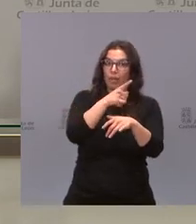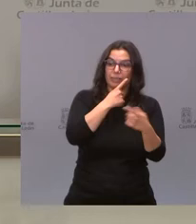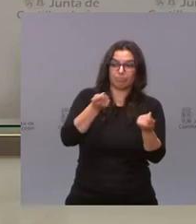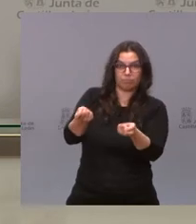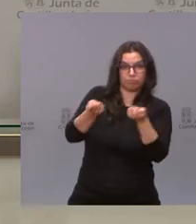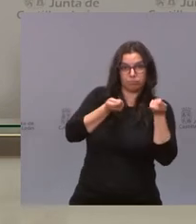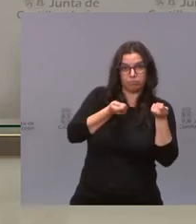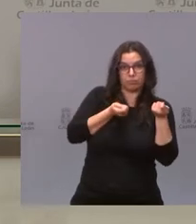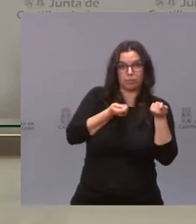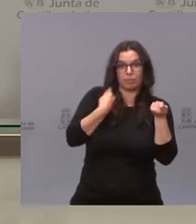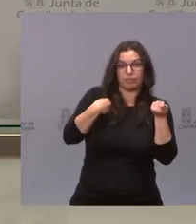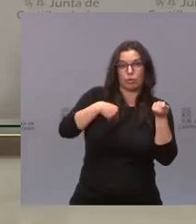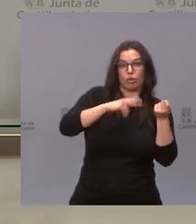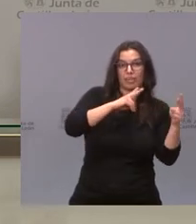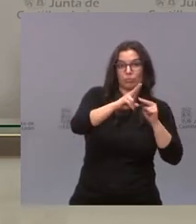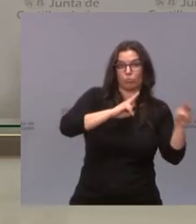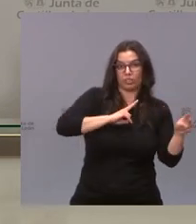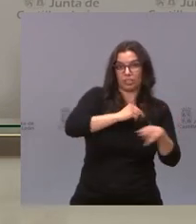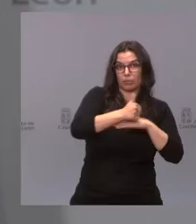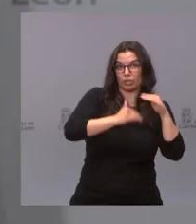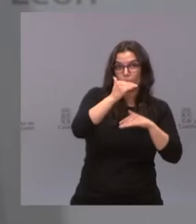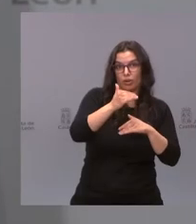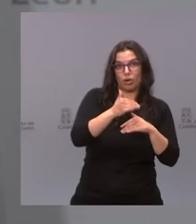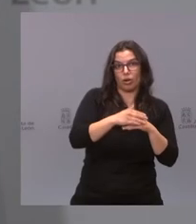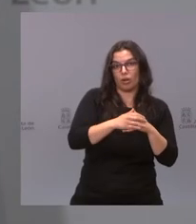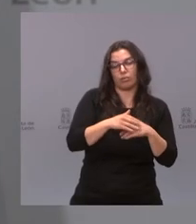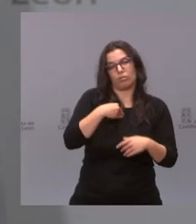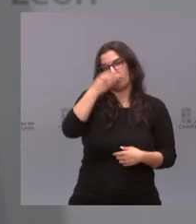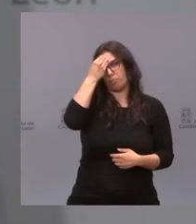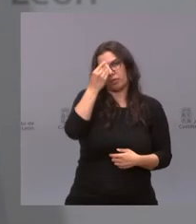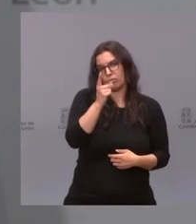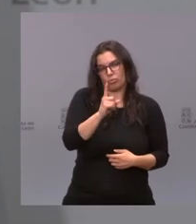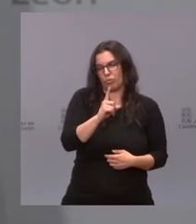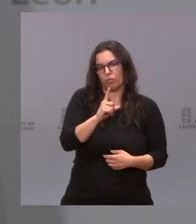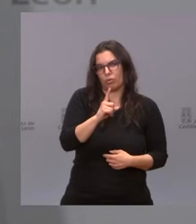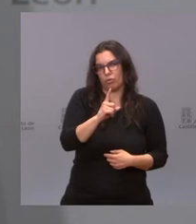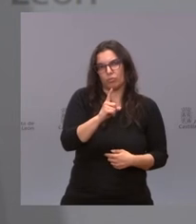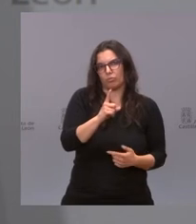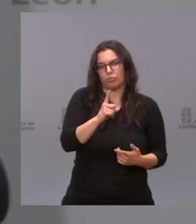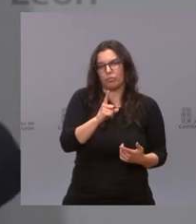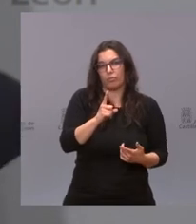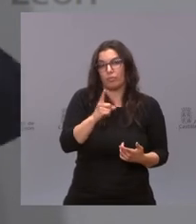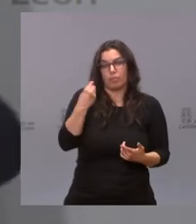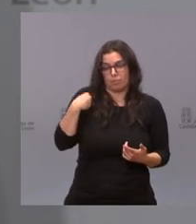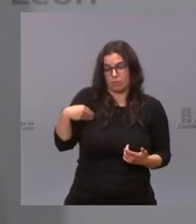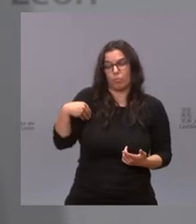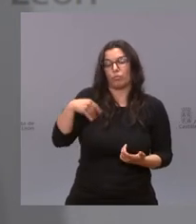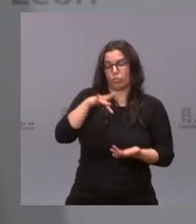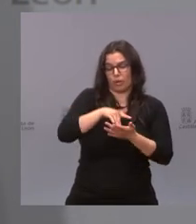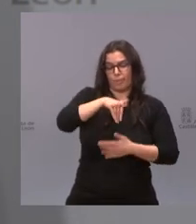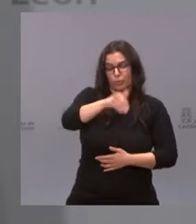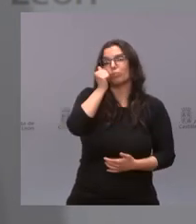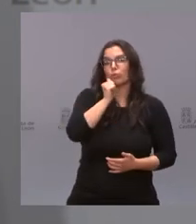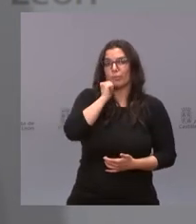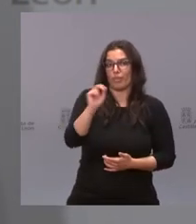vía o si no va a llegar a tiempo. No tenemos ninguna expectativa. Además, no tenemos que decir que lo que va a ocurrir el sábado